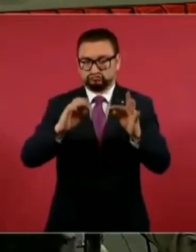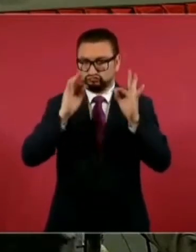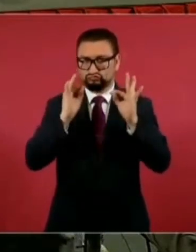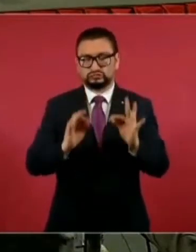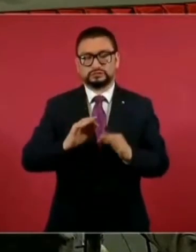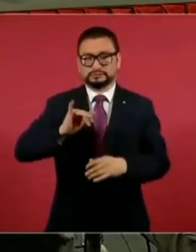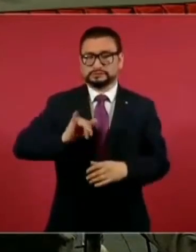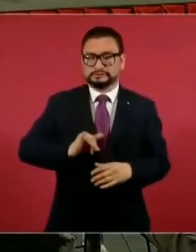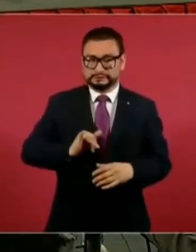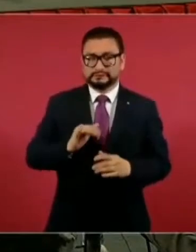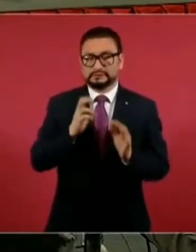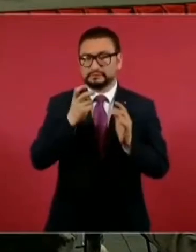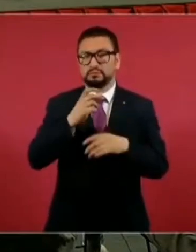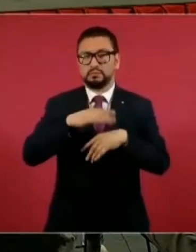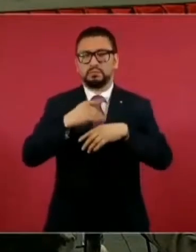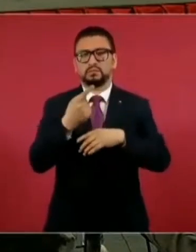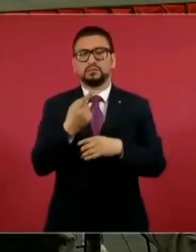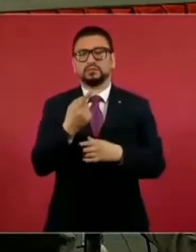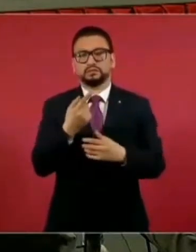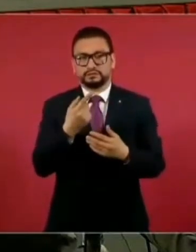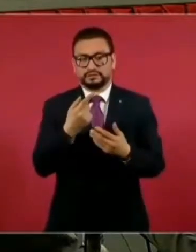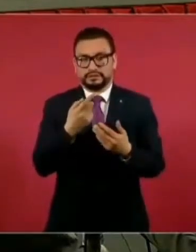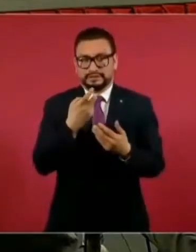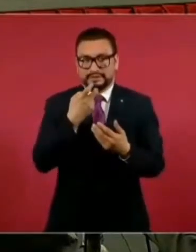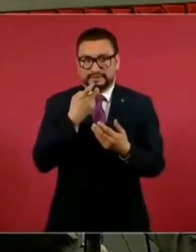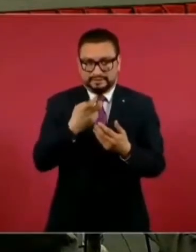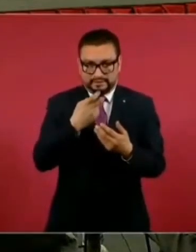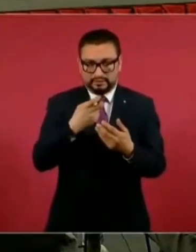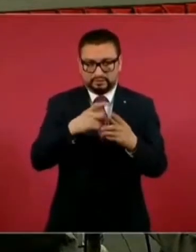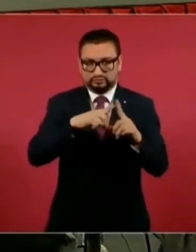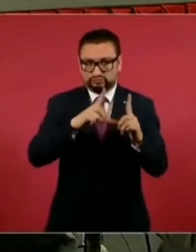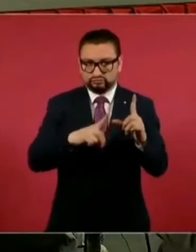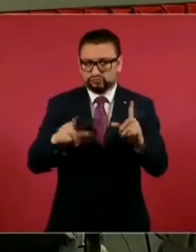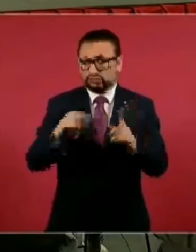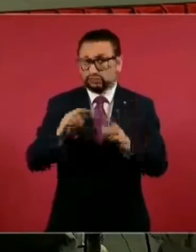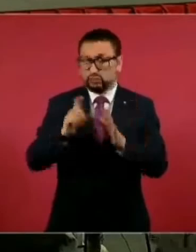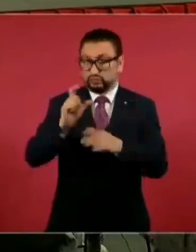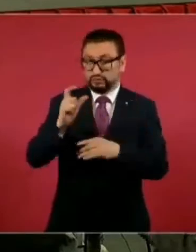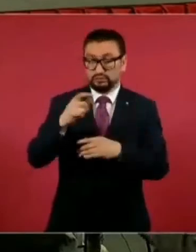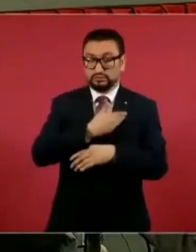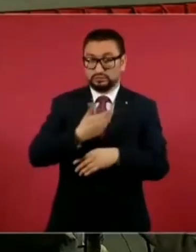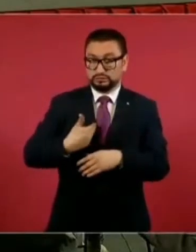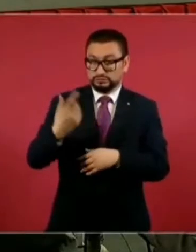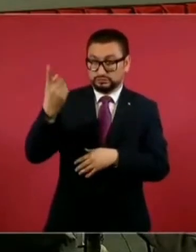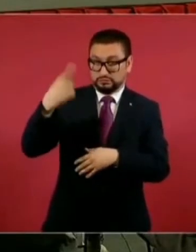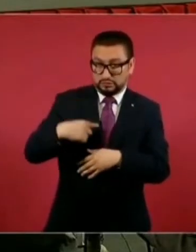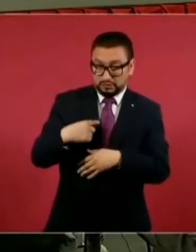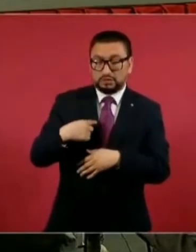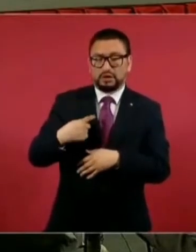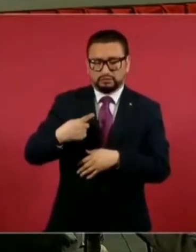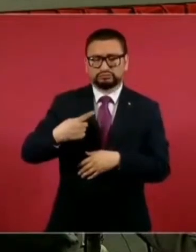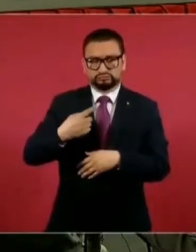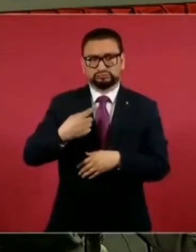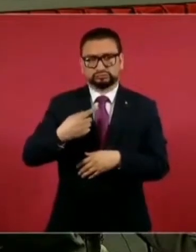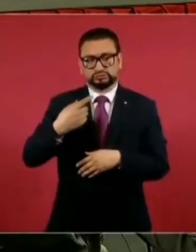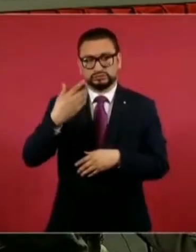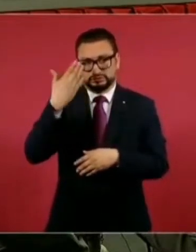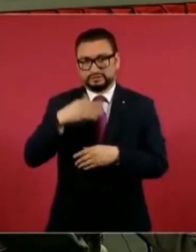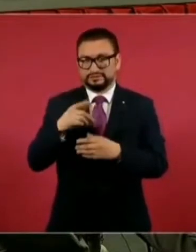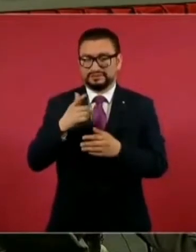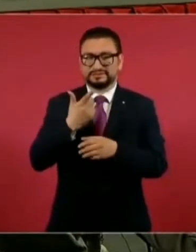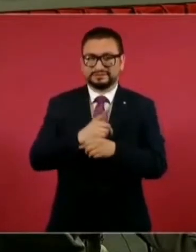y es donde se cubre de manera vívida la instrucción del señor presidente de la República, impartida al licenciado